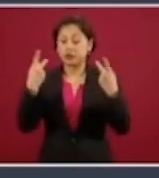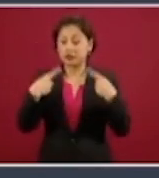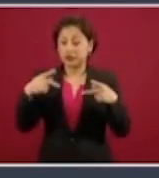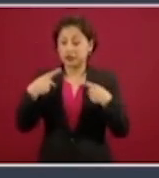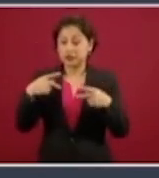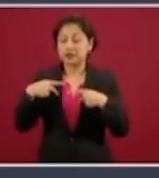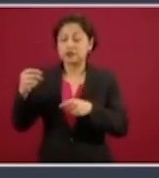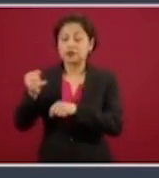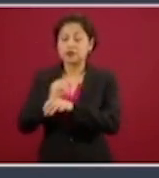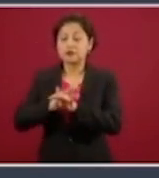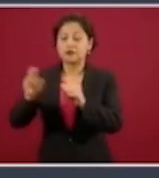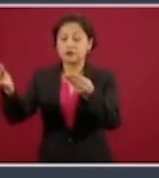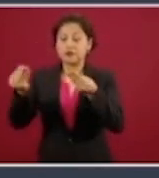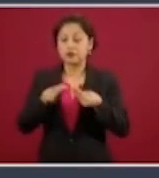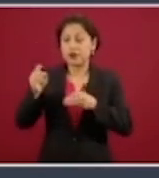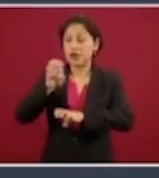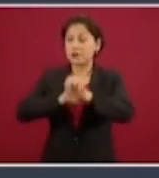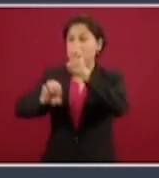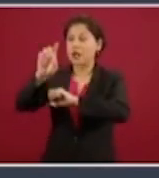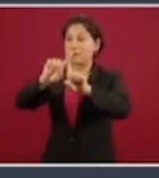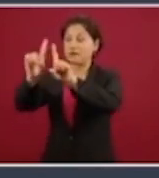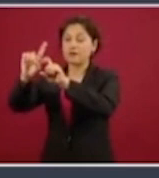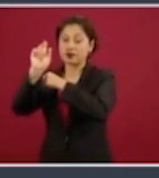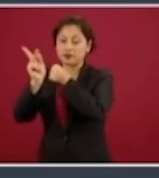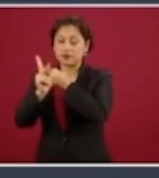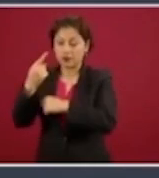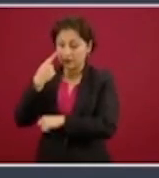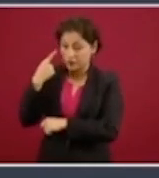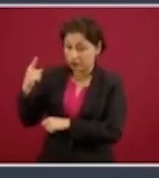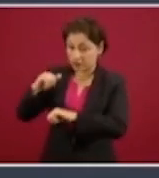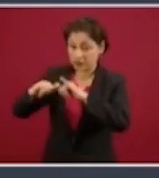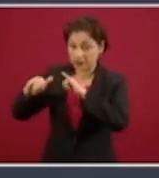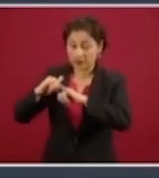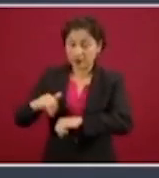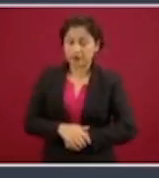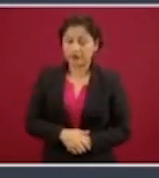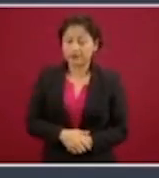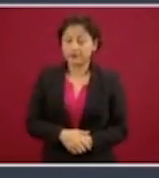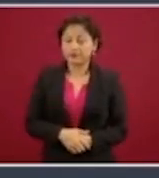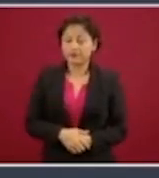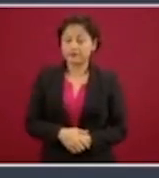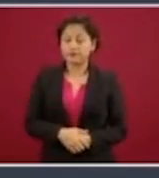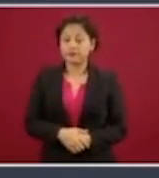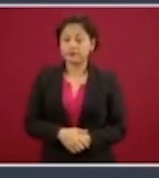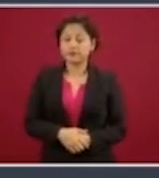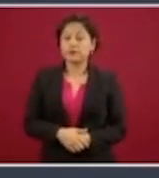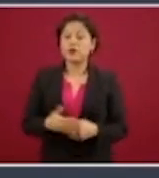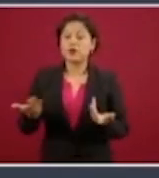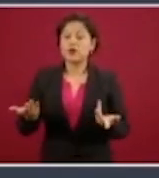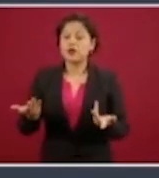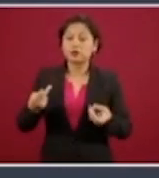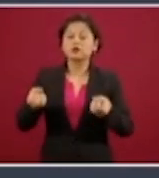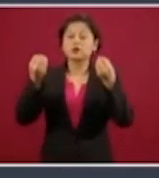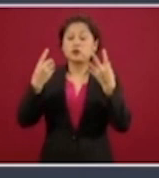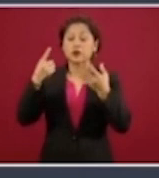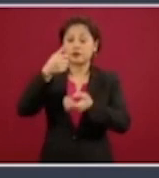nuestras embajadas que están en todos esos países del mundo. Ahí ustedes pueden encontrar cuántos son por cada uno de los países o ciudades,